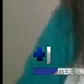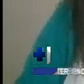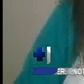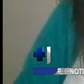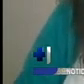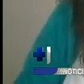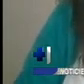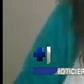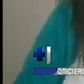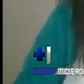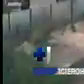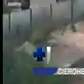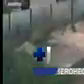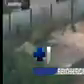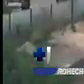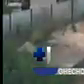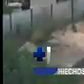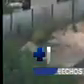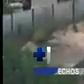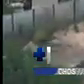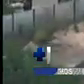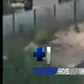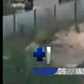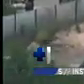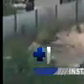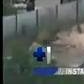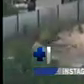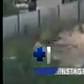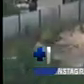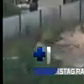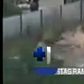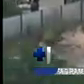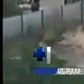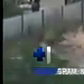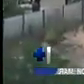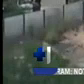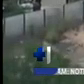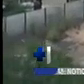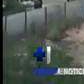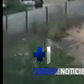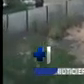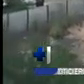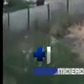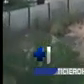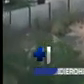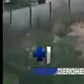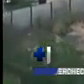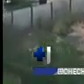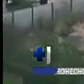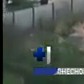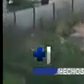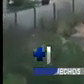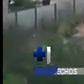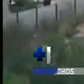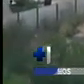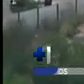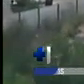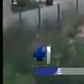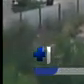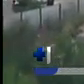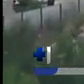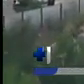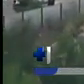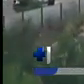tan inhumanos. En su mayoría de los fallecidos eran de origen mexicano. Ante eso, el presidente del